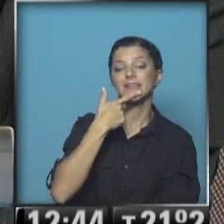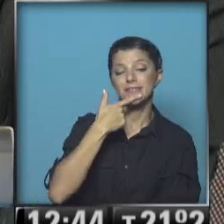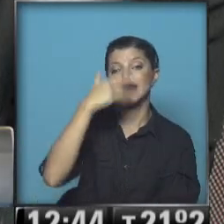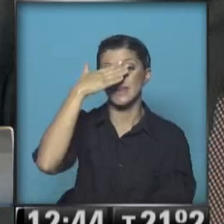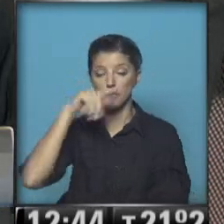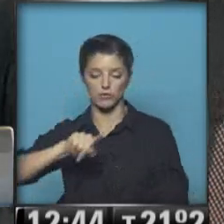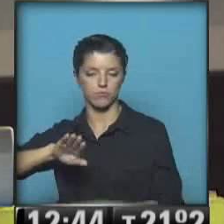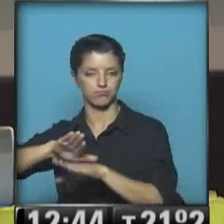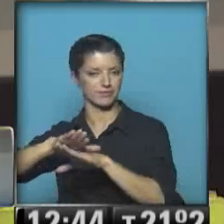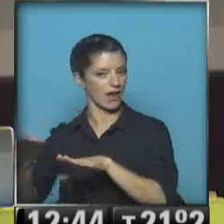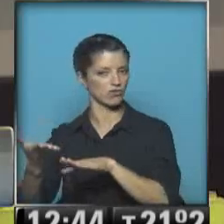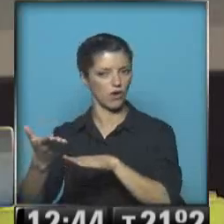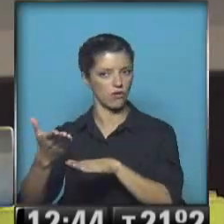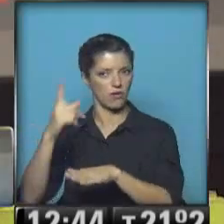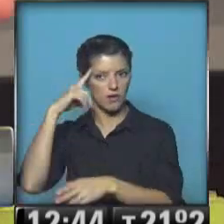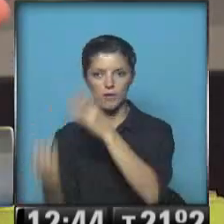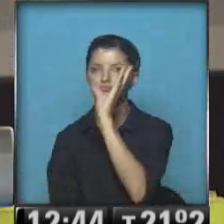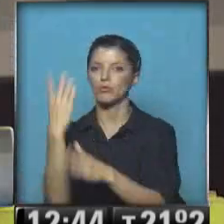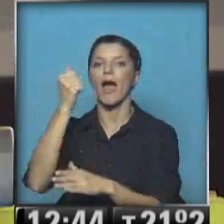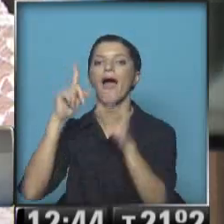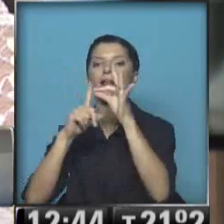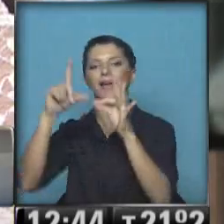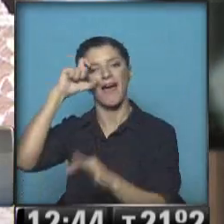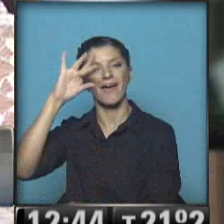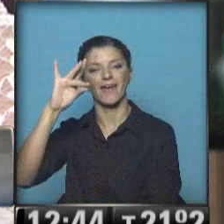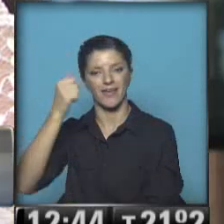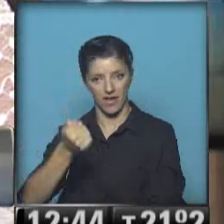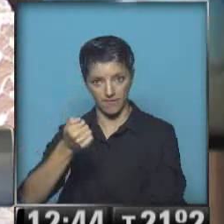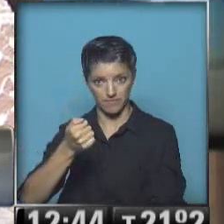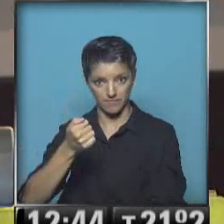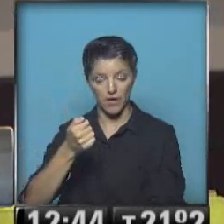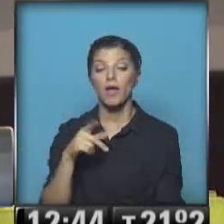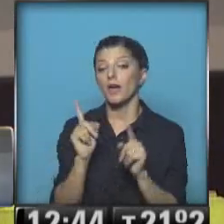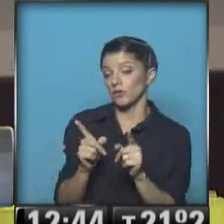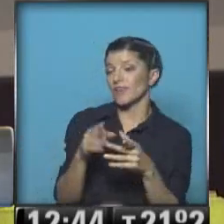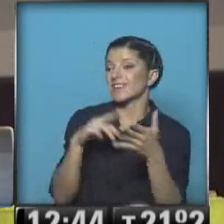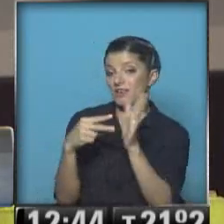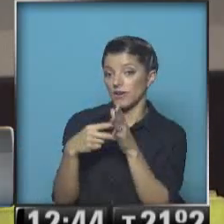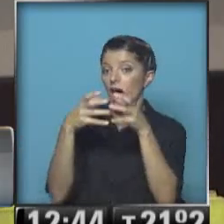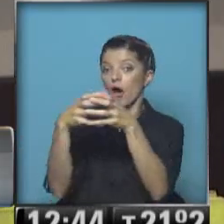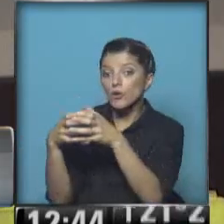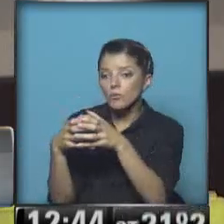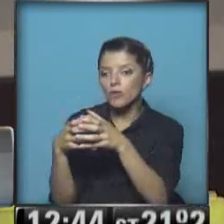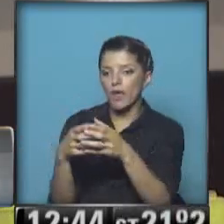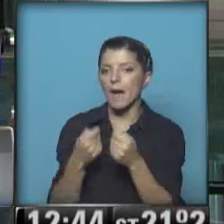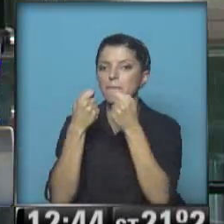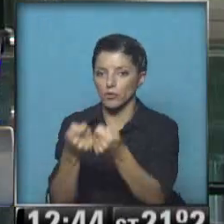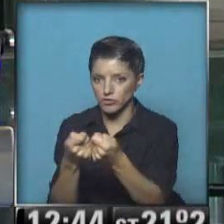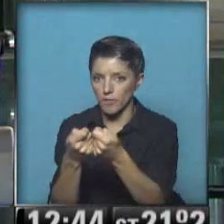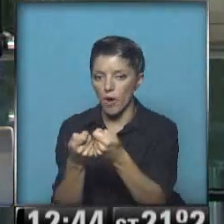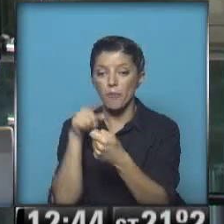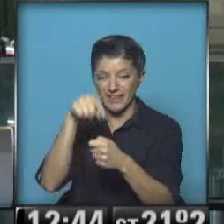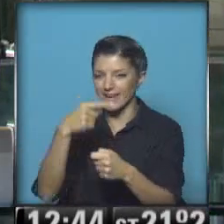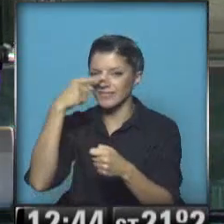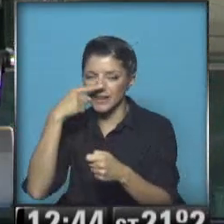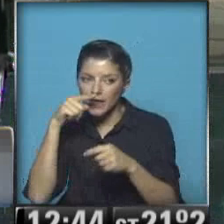dan vuelta y terminan siendo alcaeda o sea apoyan grupos que después se dan vuelta porque el interés en ese momento combatir a